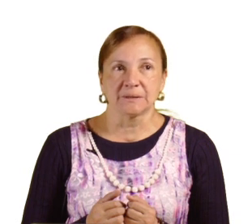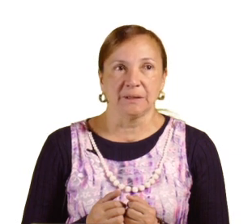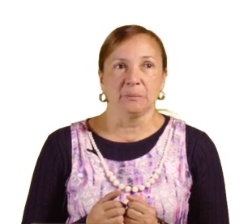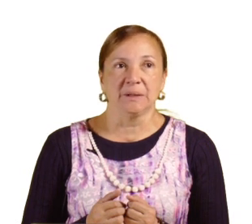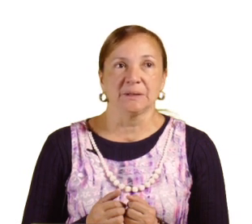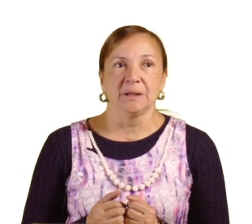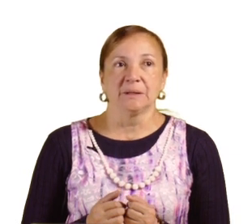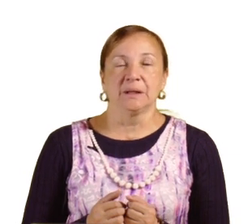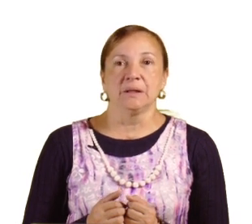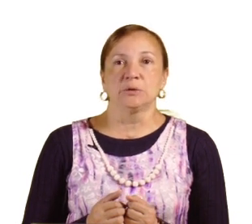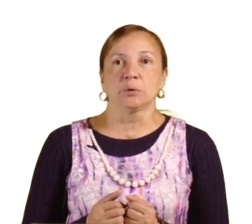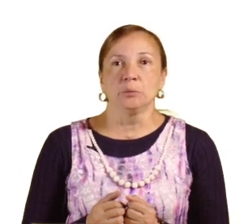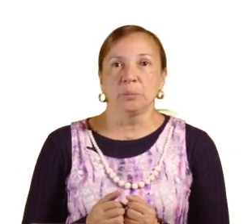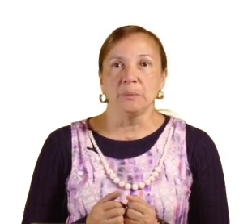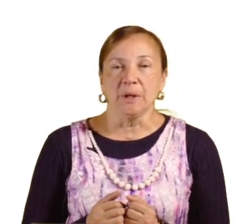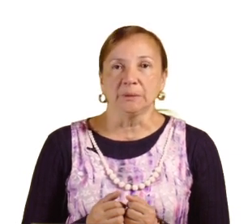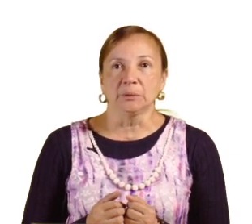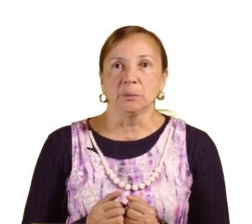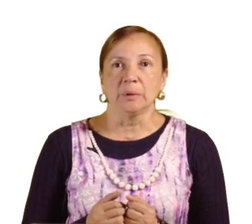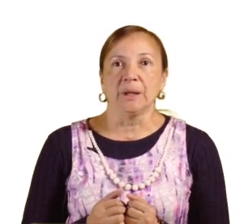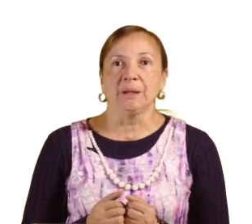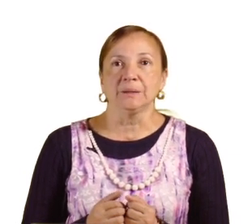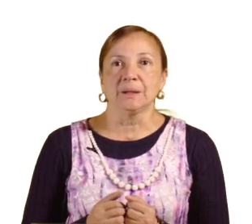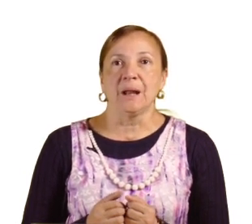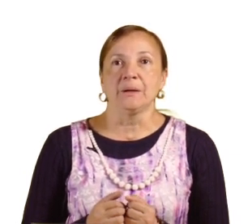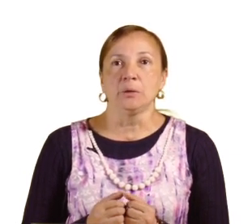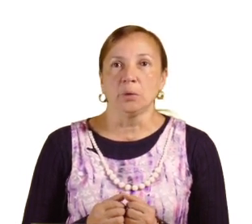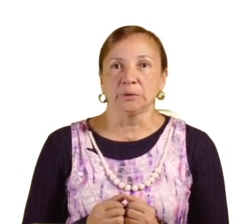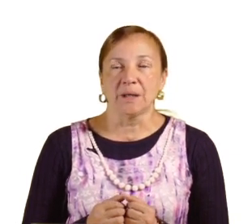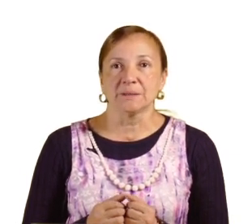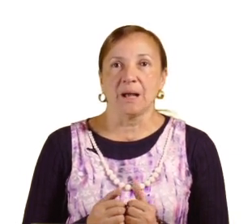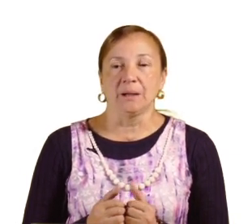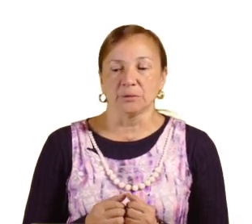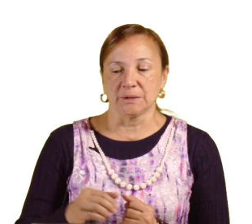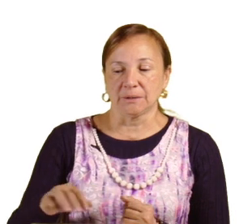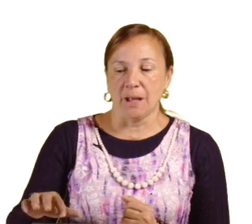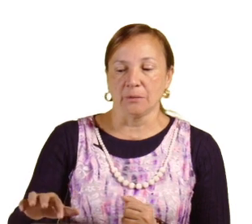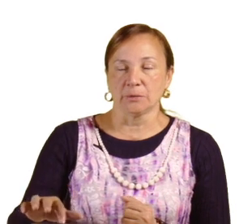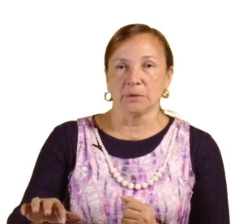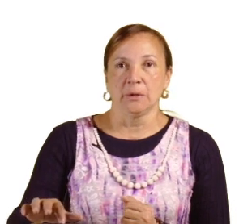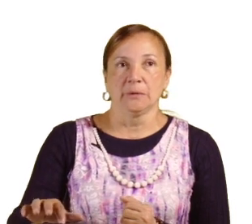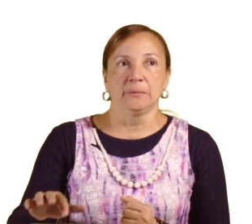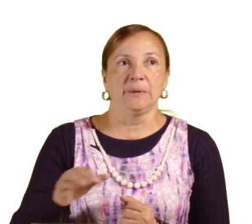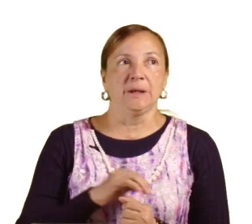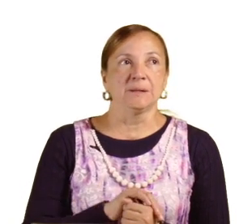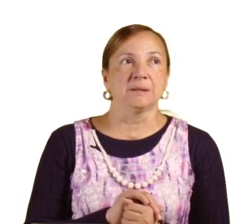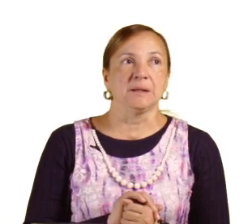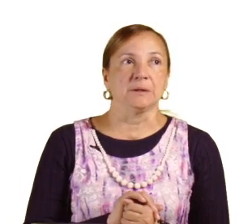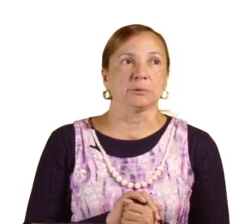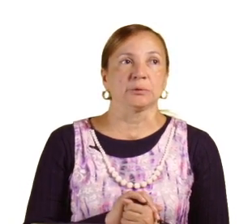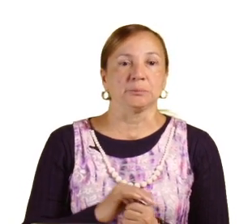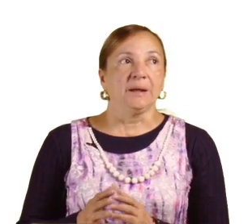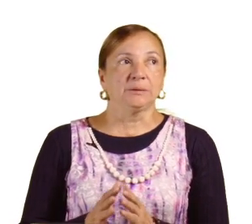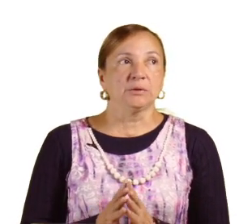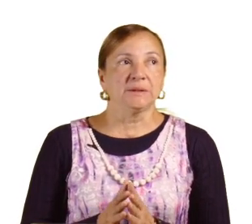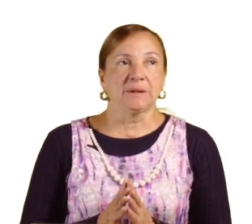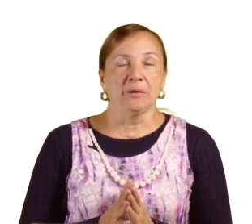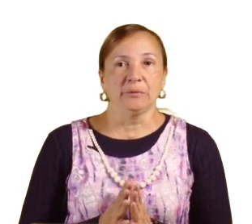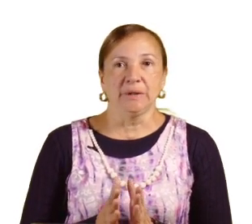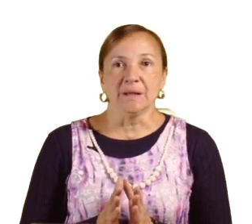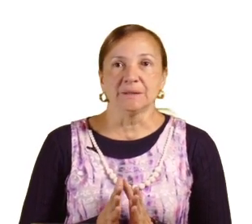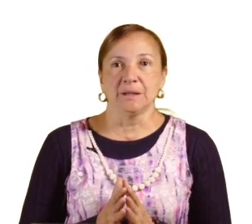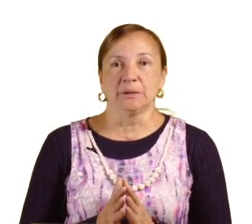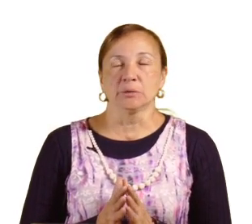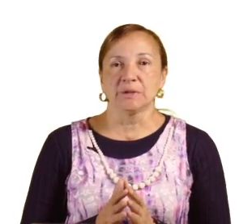sin reservas de dicho cumplimiento en las notas a los estados financieros. Estos